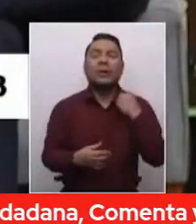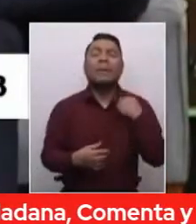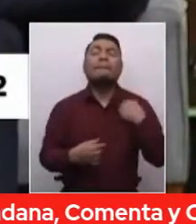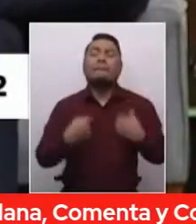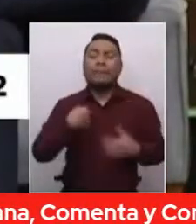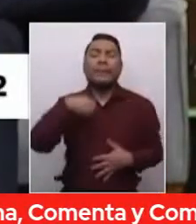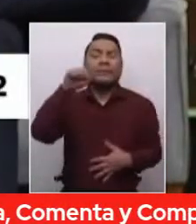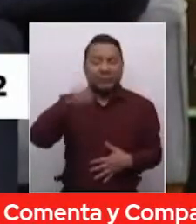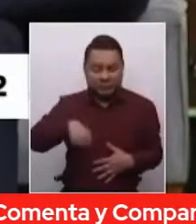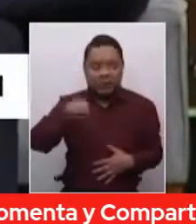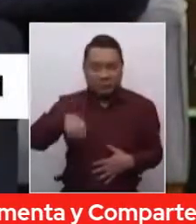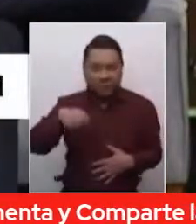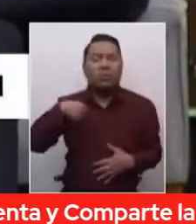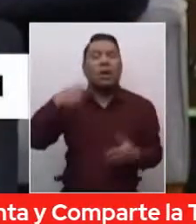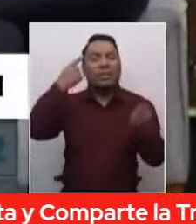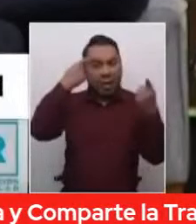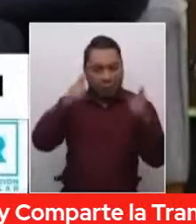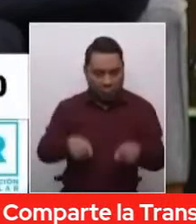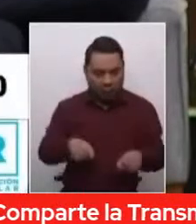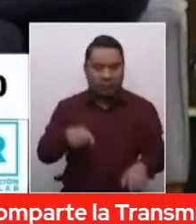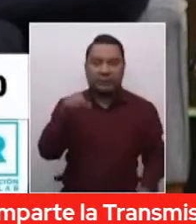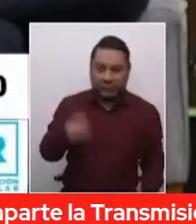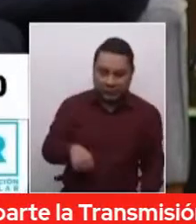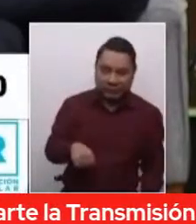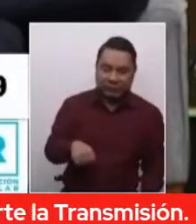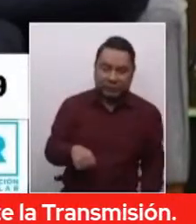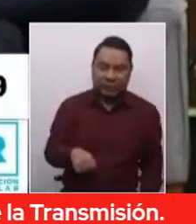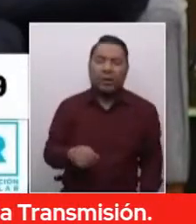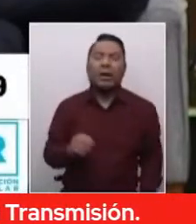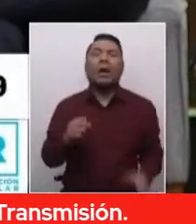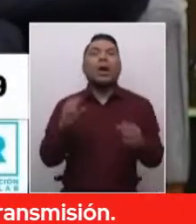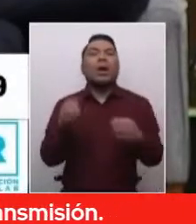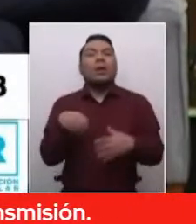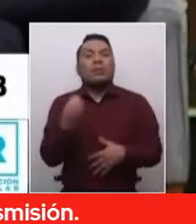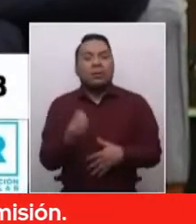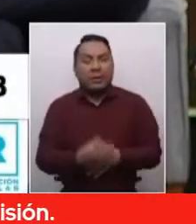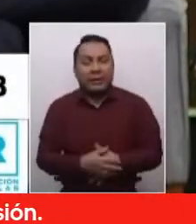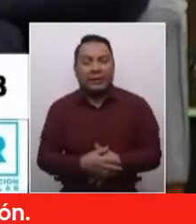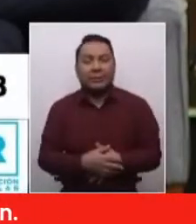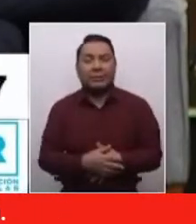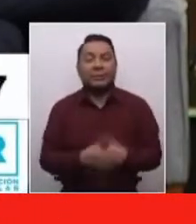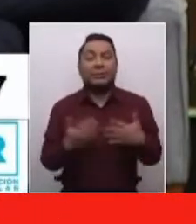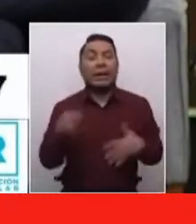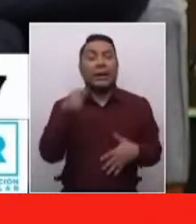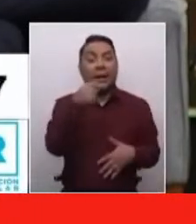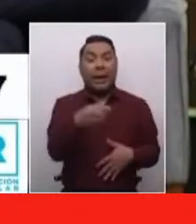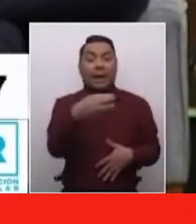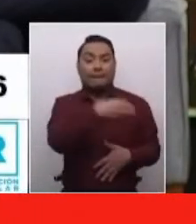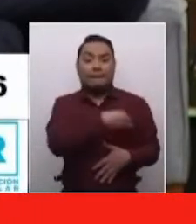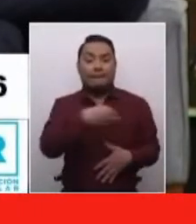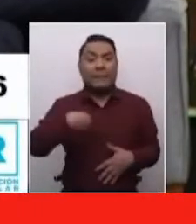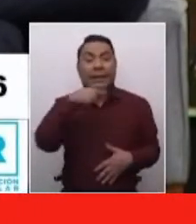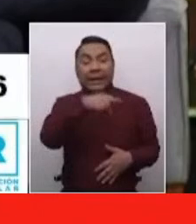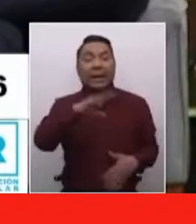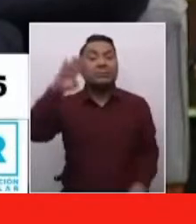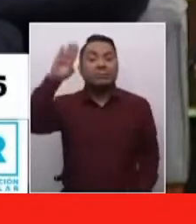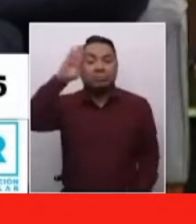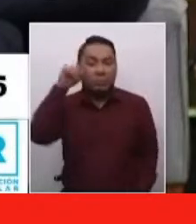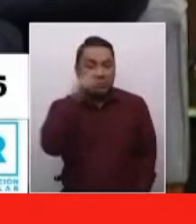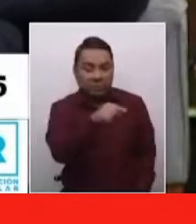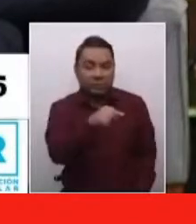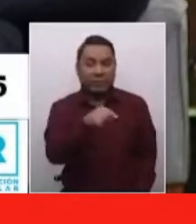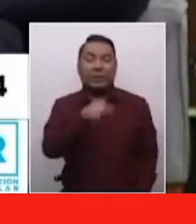Sí estoy de acuerdo por lo siguiente, que el Ministerio del Interior,